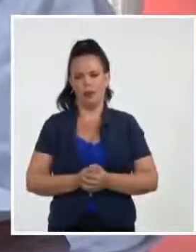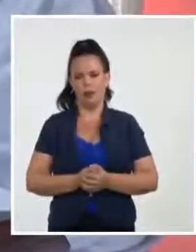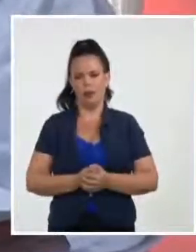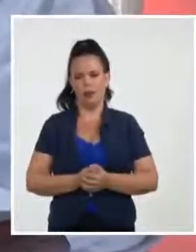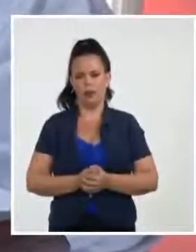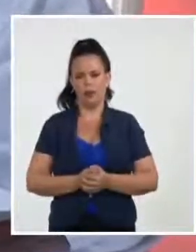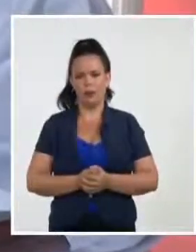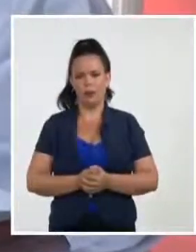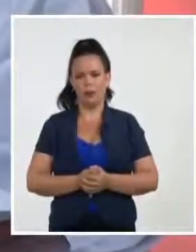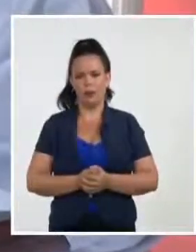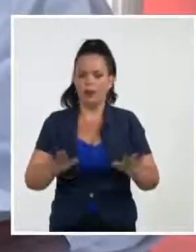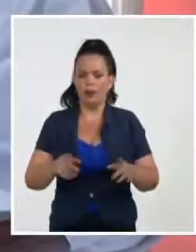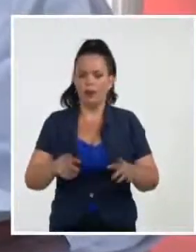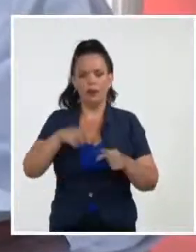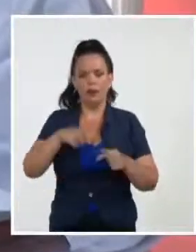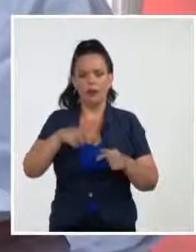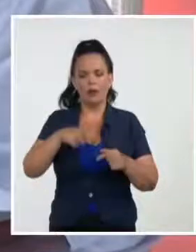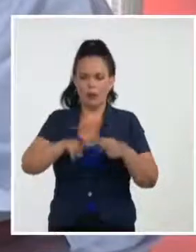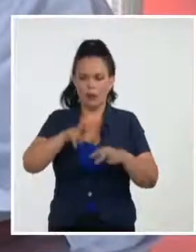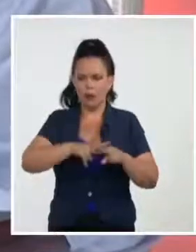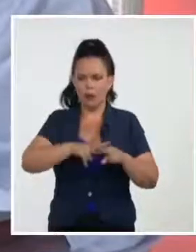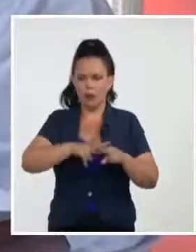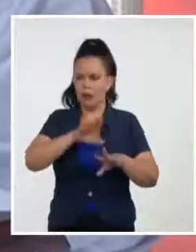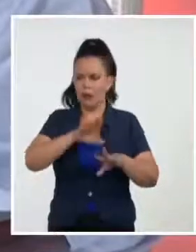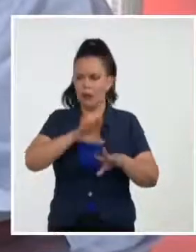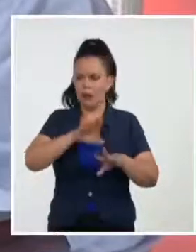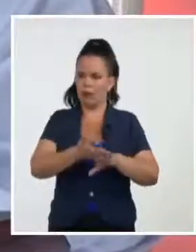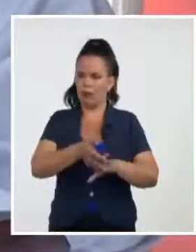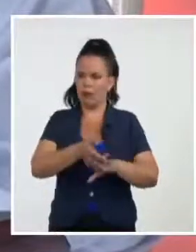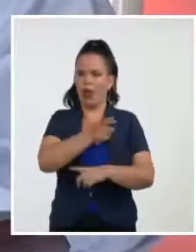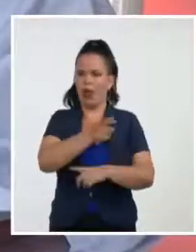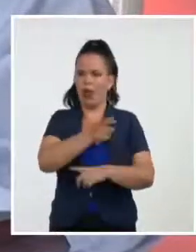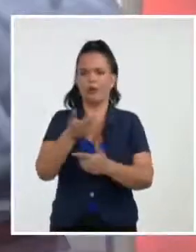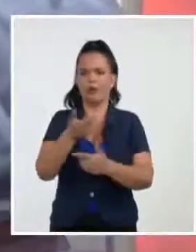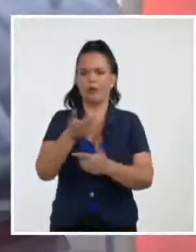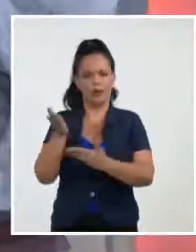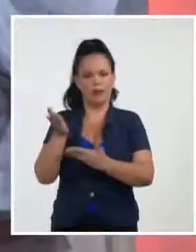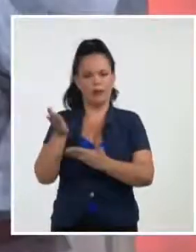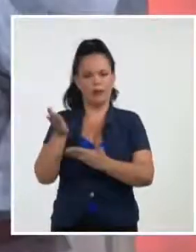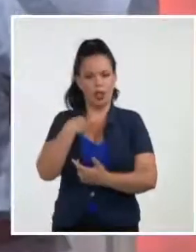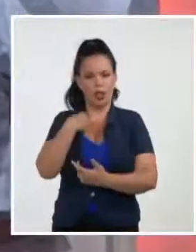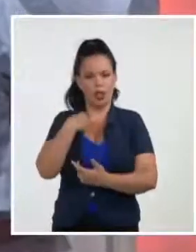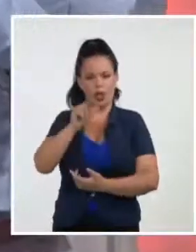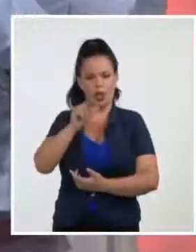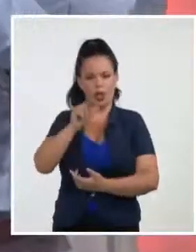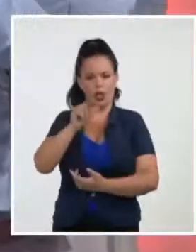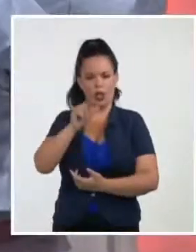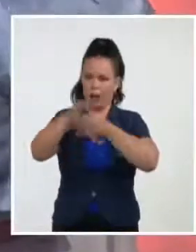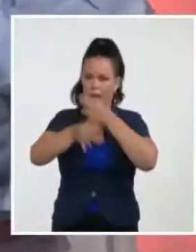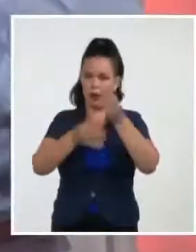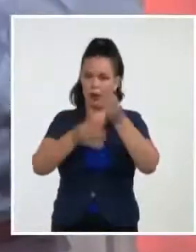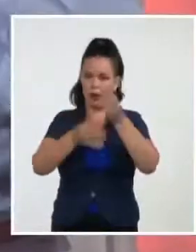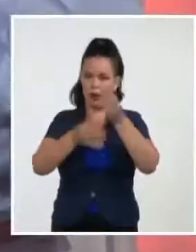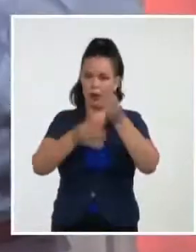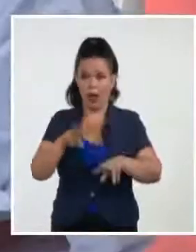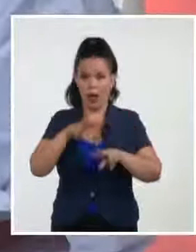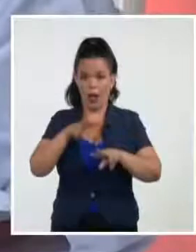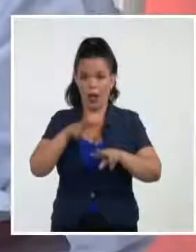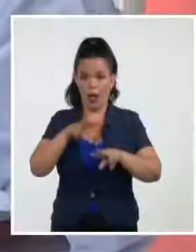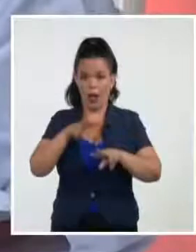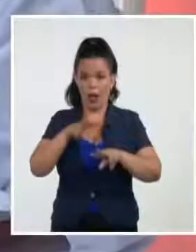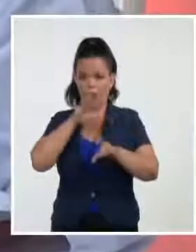y Guinovar también, pero es verdad, La Habana, de ser la primera, la mayor tasa